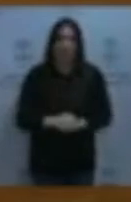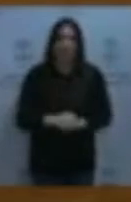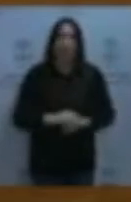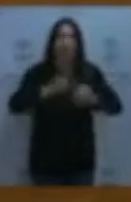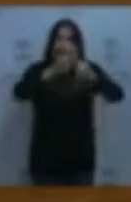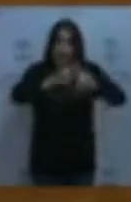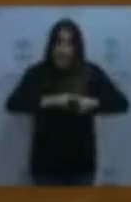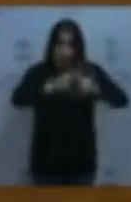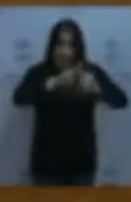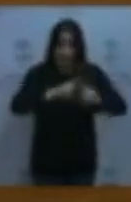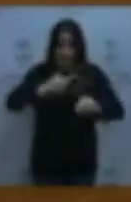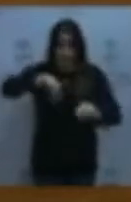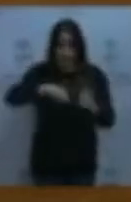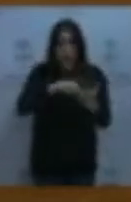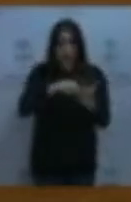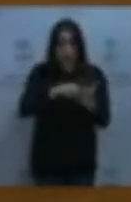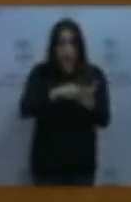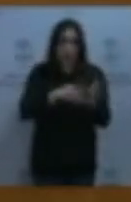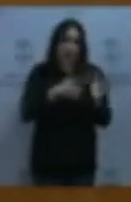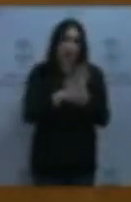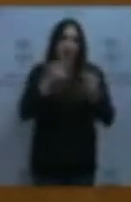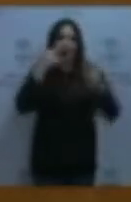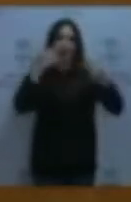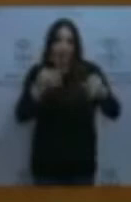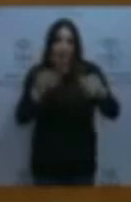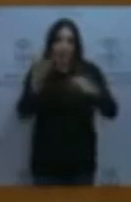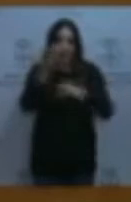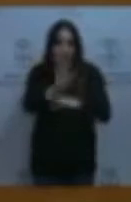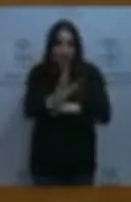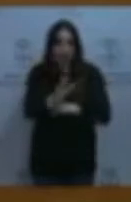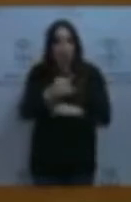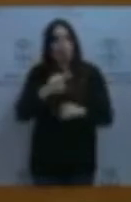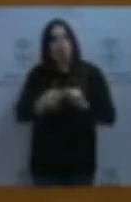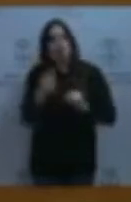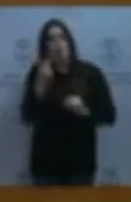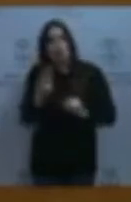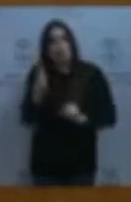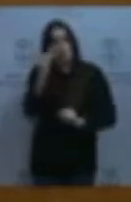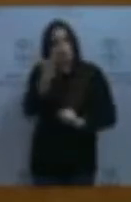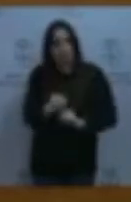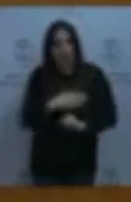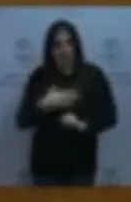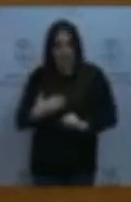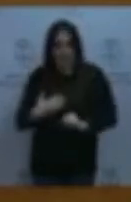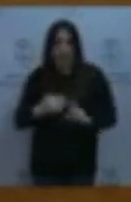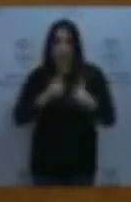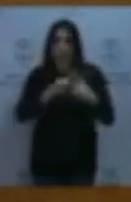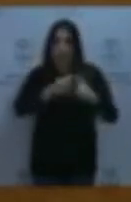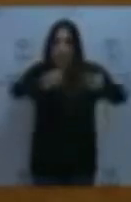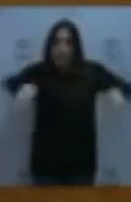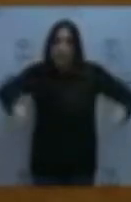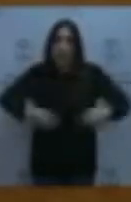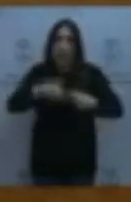auditoría, que representa el principio de verdad, añadimos dos cuestiones más. La restauración ambiental de la